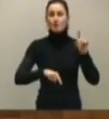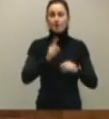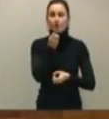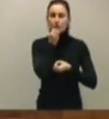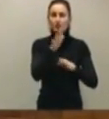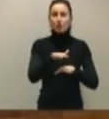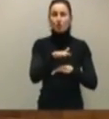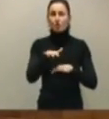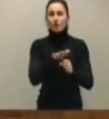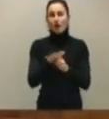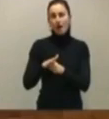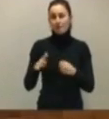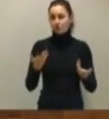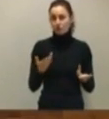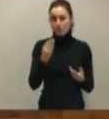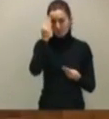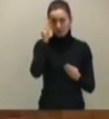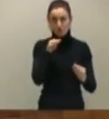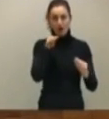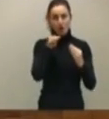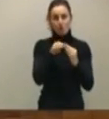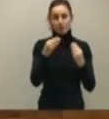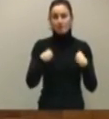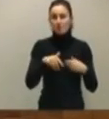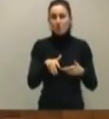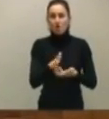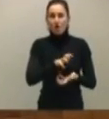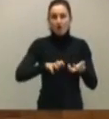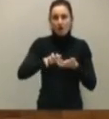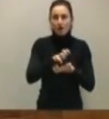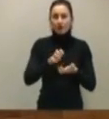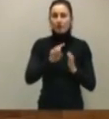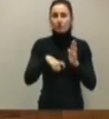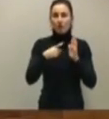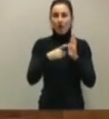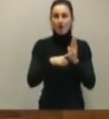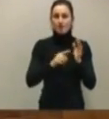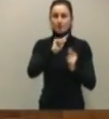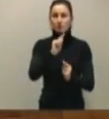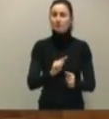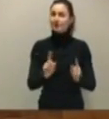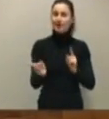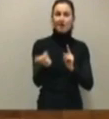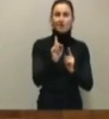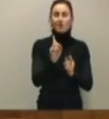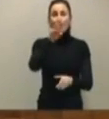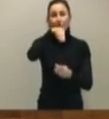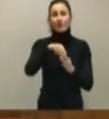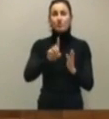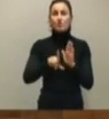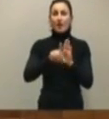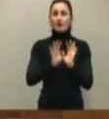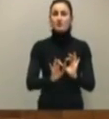eso no debe hacerse, y en eso estoy de acuerdo, en el totum revolutum de una ley presupuestaria, sino en el debate de una ley específica que